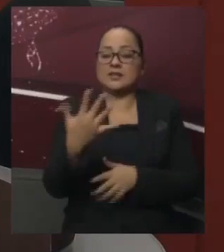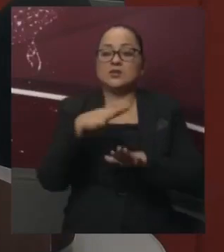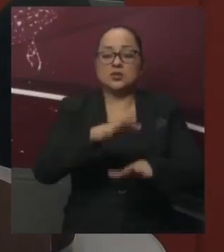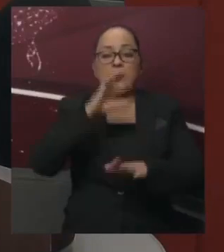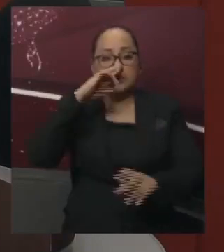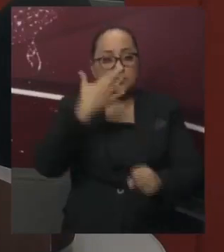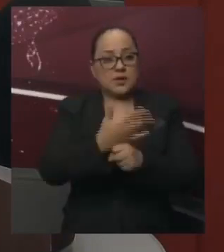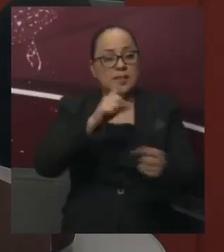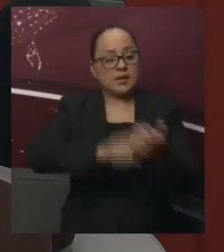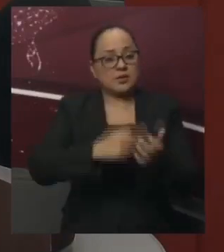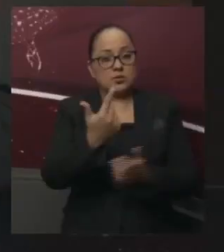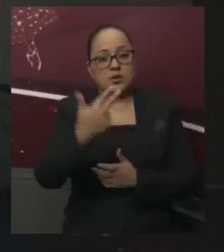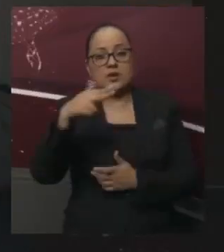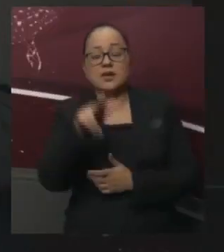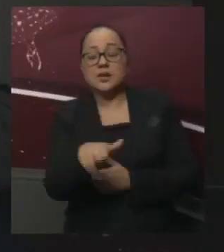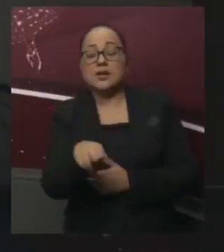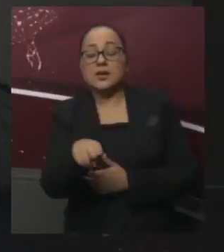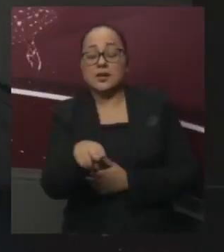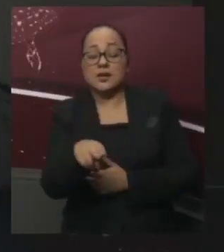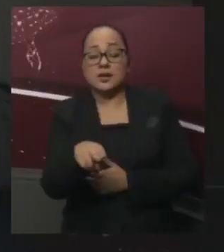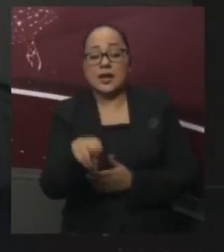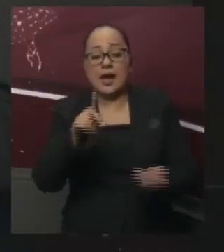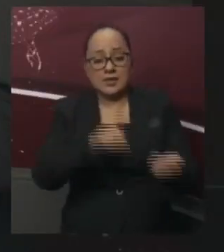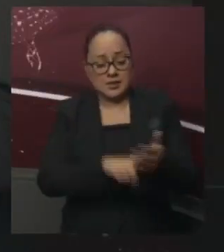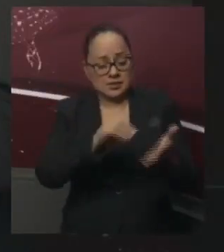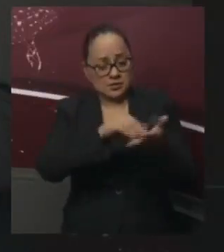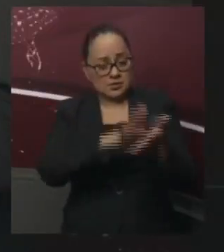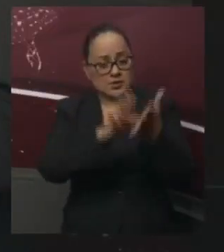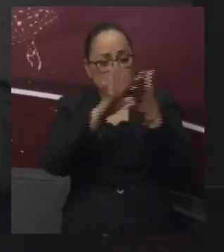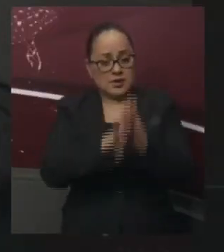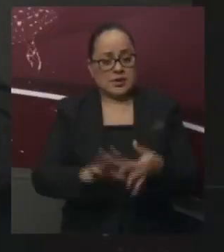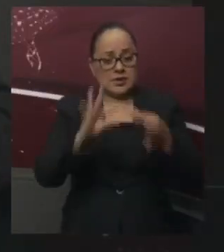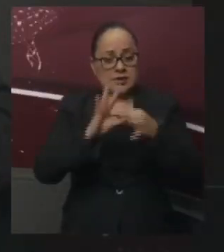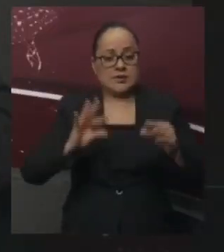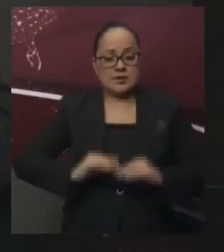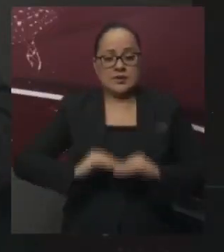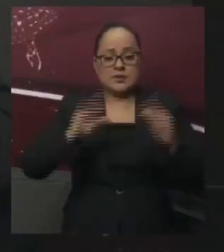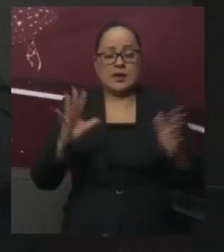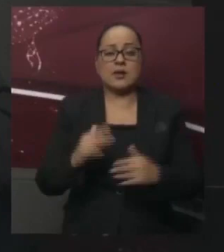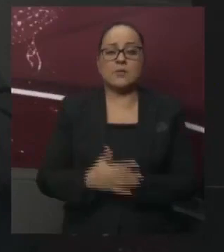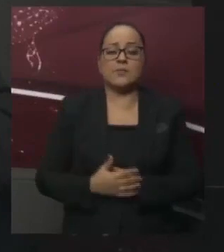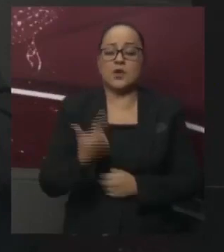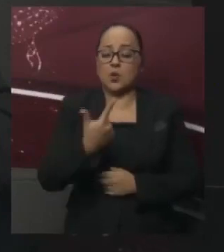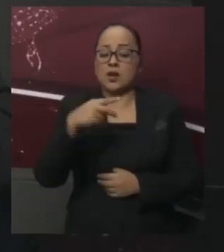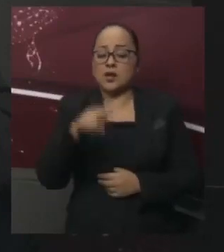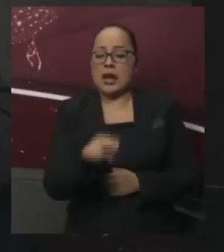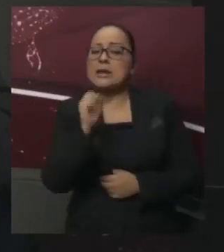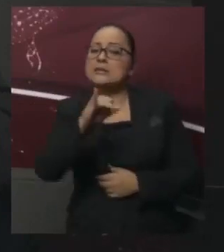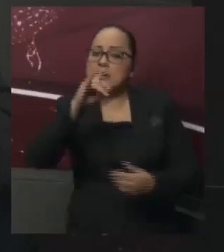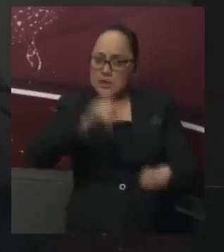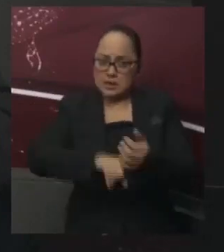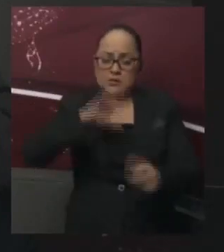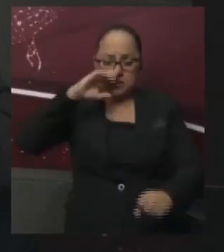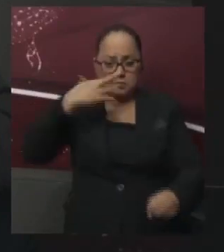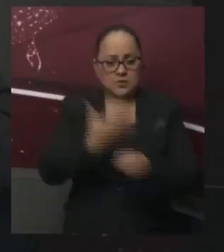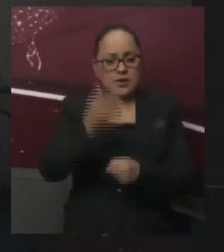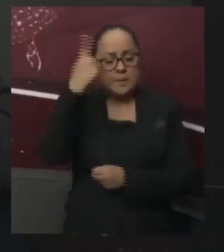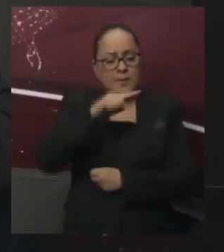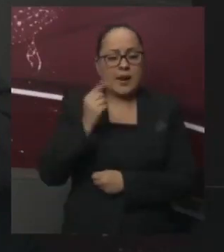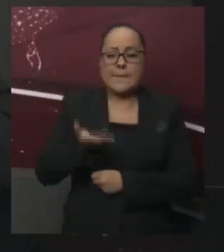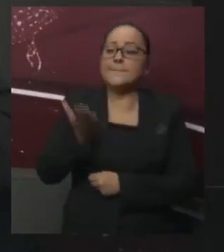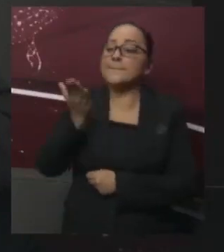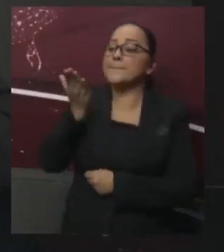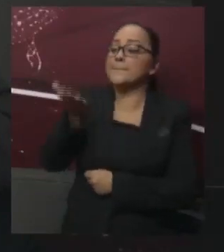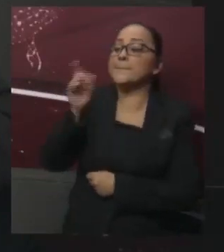en esta ley, ahí establece claramente que la Guardia tiene atribuciones para pedirle a